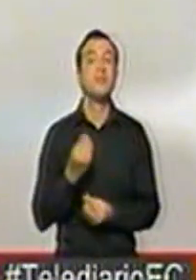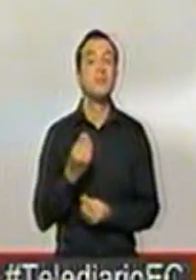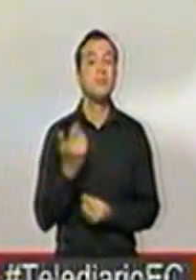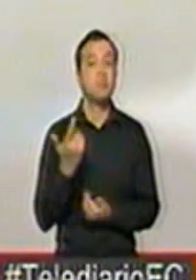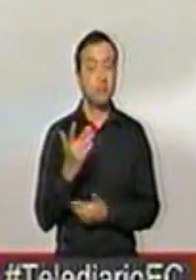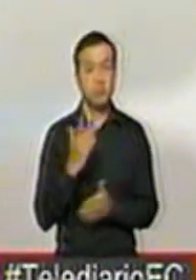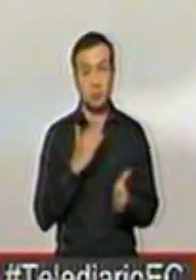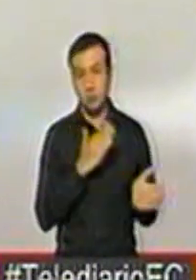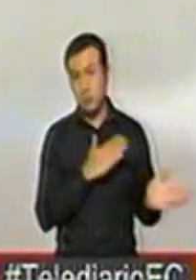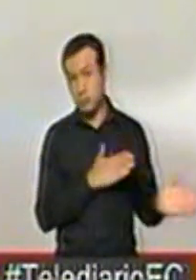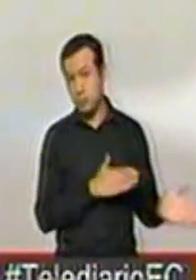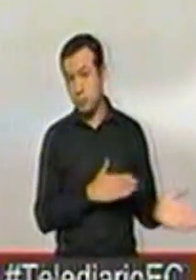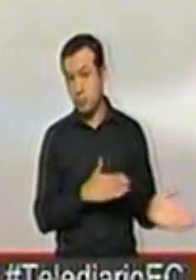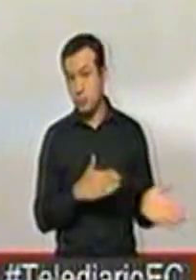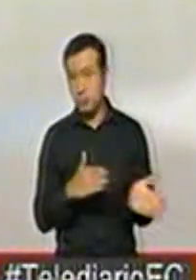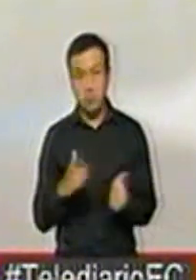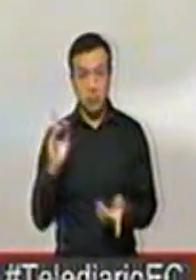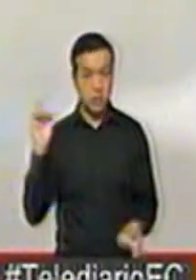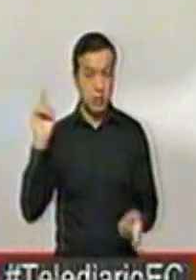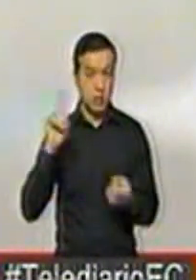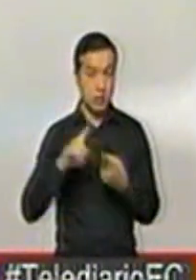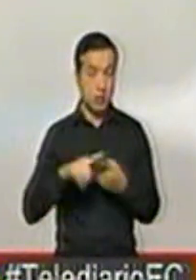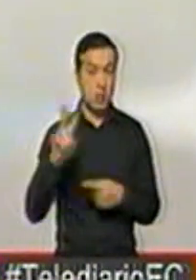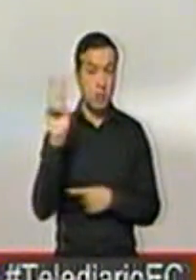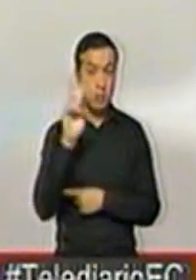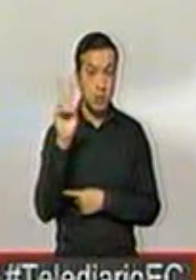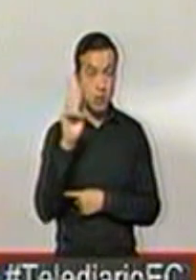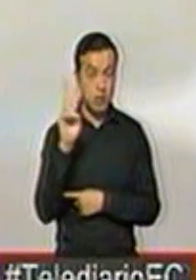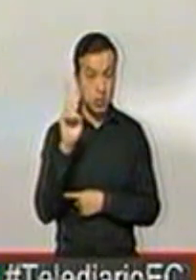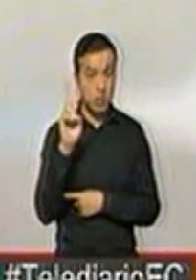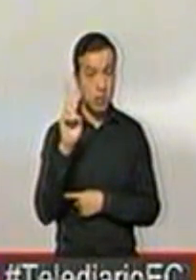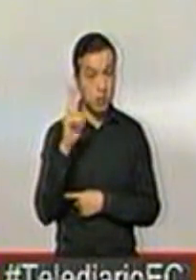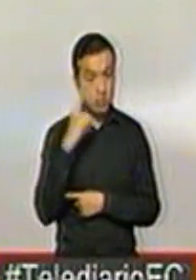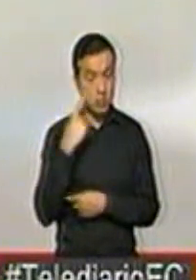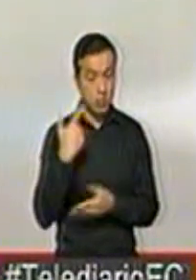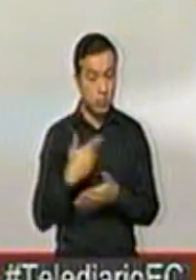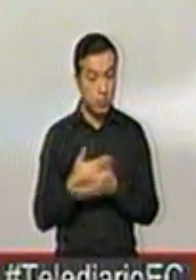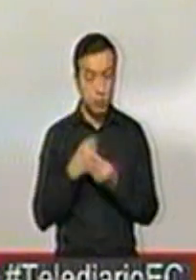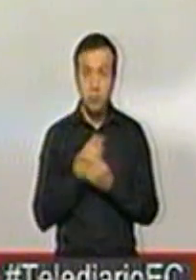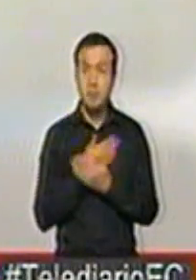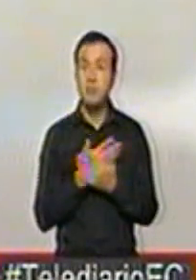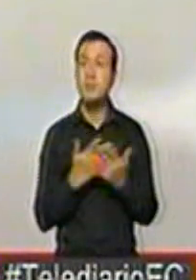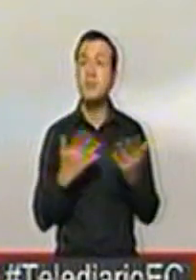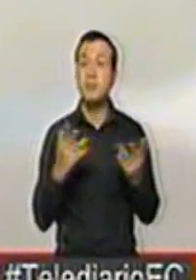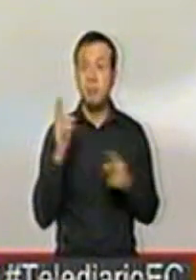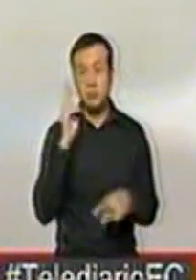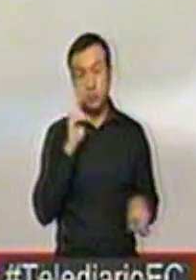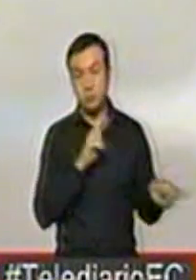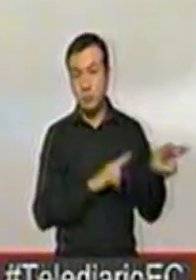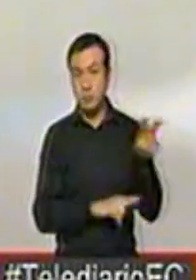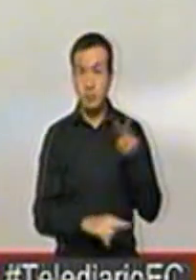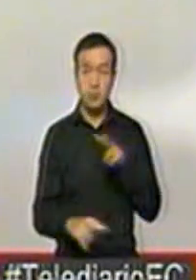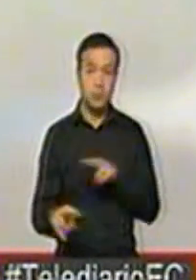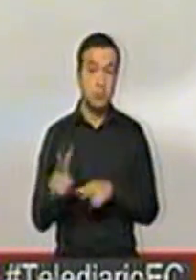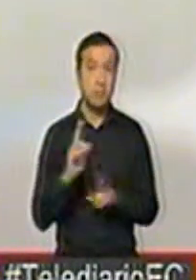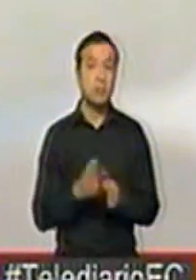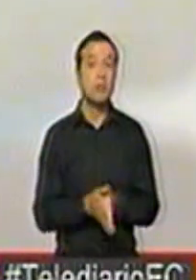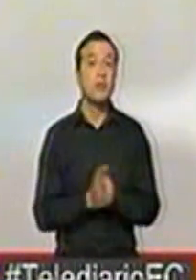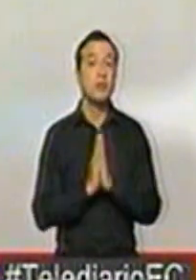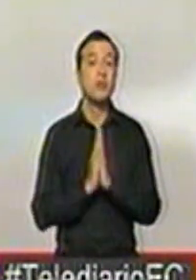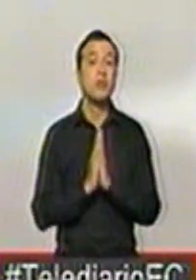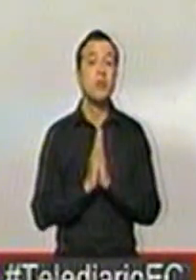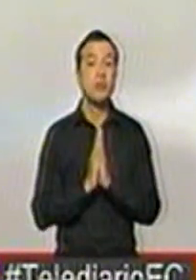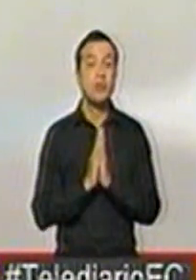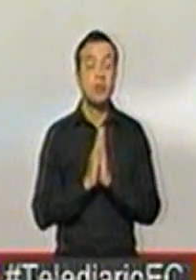través de la cual hasta el día viernes tenemos que evidentemente analizar las peticiones que han realizado